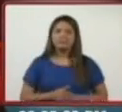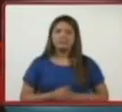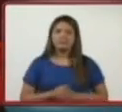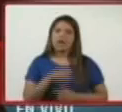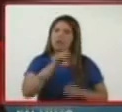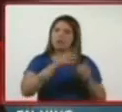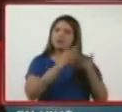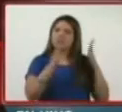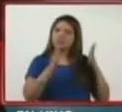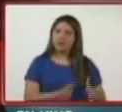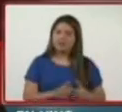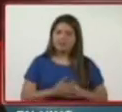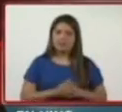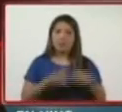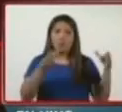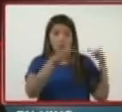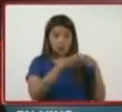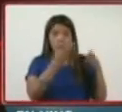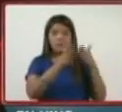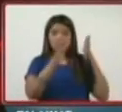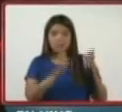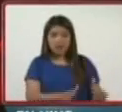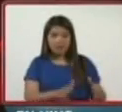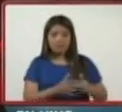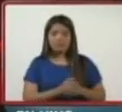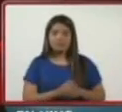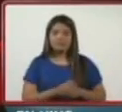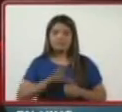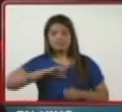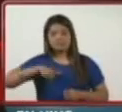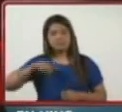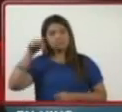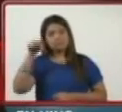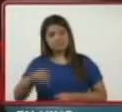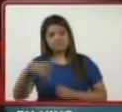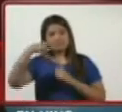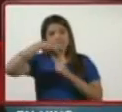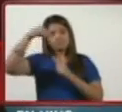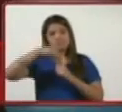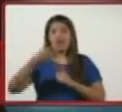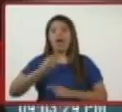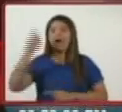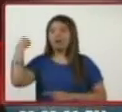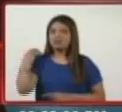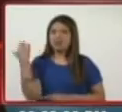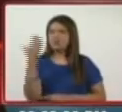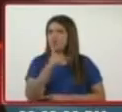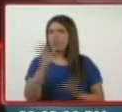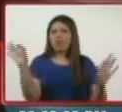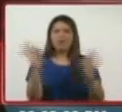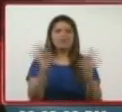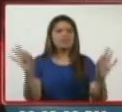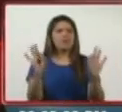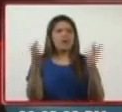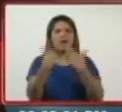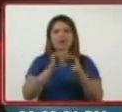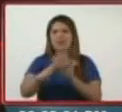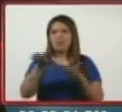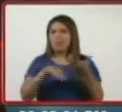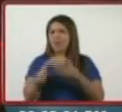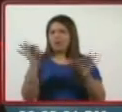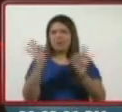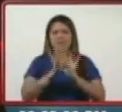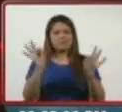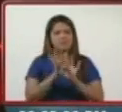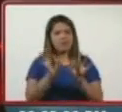estudiantes, un grupo de ellos, y nosotros acá en Altamira ayer no hubo absolutamente ninguna situación de